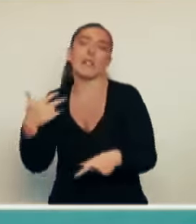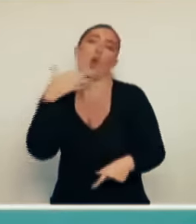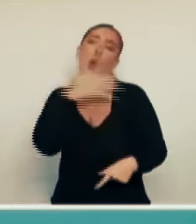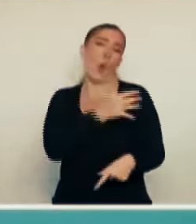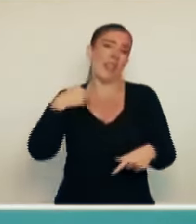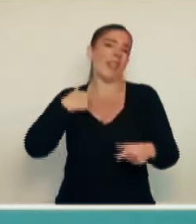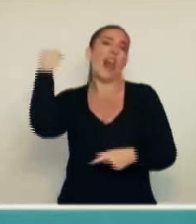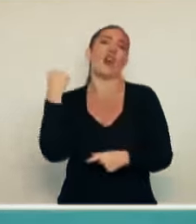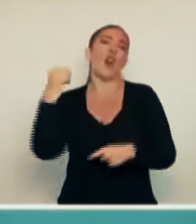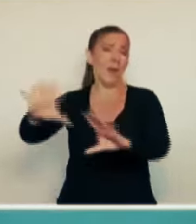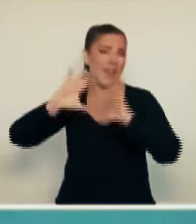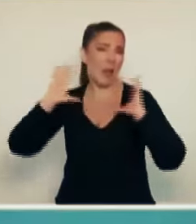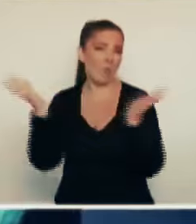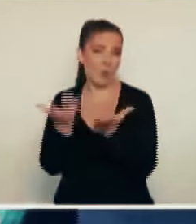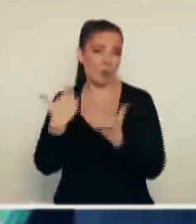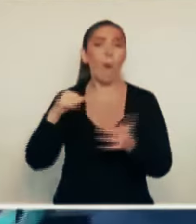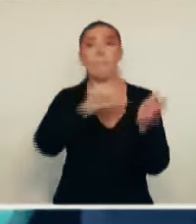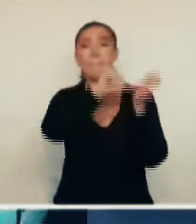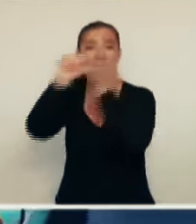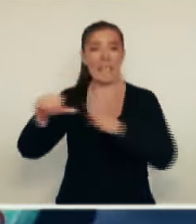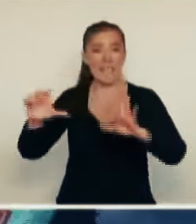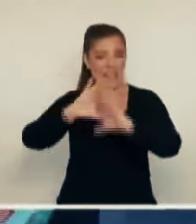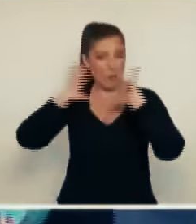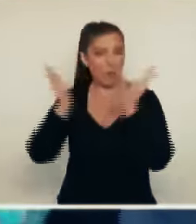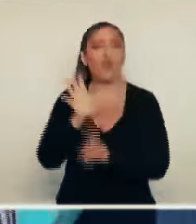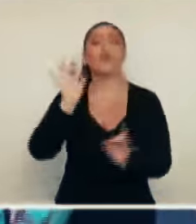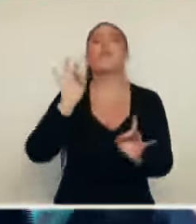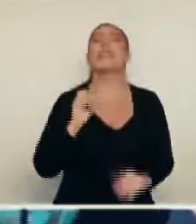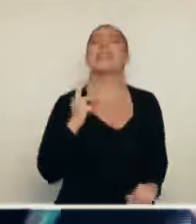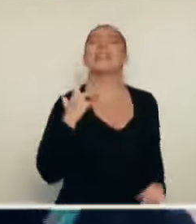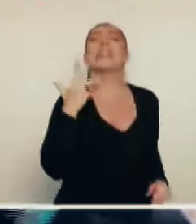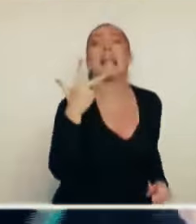De todos los países del mundo, solamente